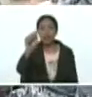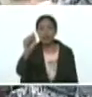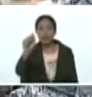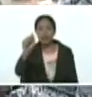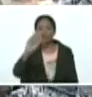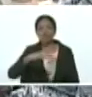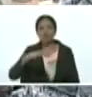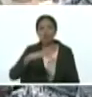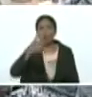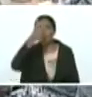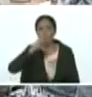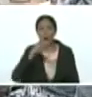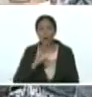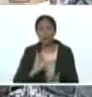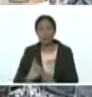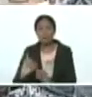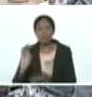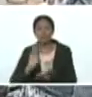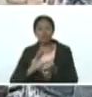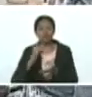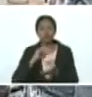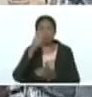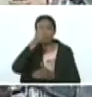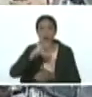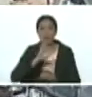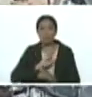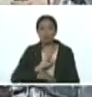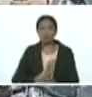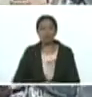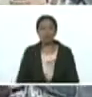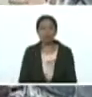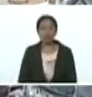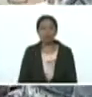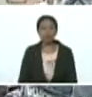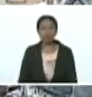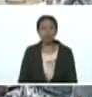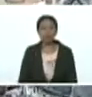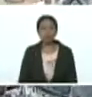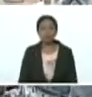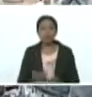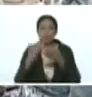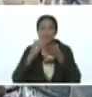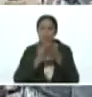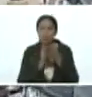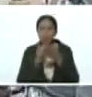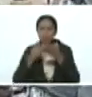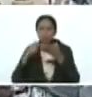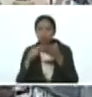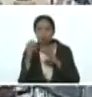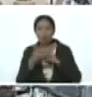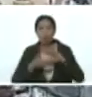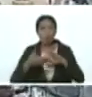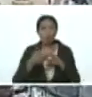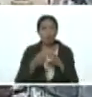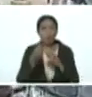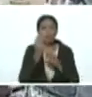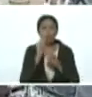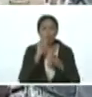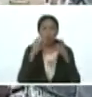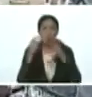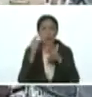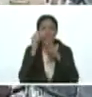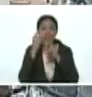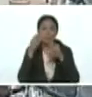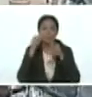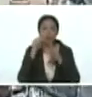operaron? Aquí en el centro. Correcto. ¿Ok? Fue operada, recibió... Le removieron la catarata. Le removieron la catarata, se le puso su lente intraocular. Y